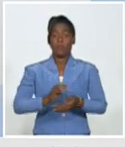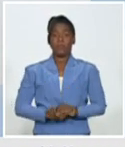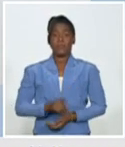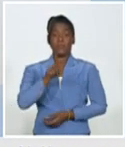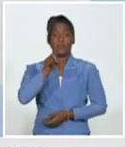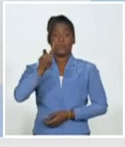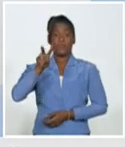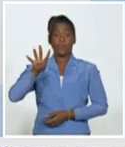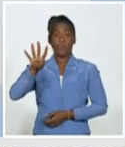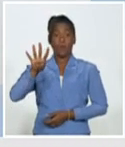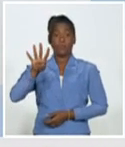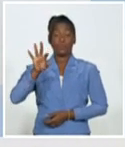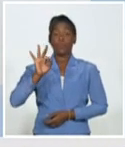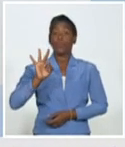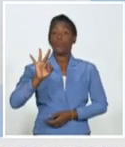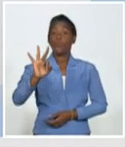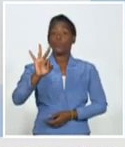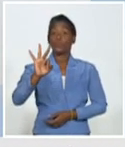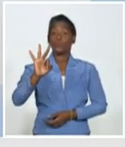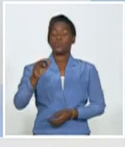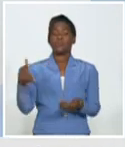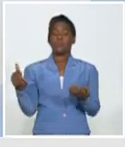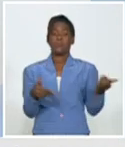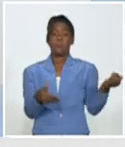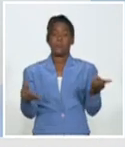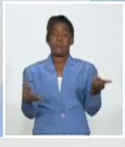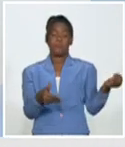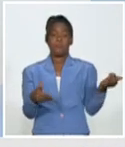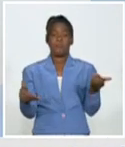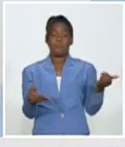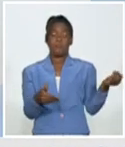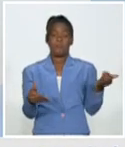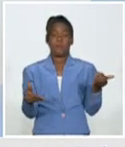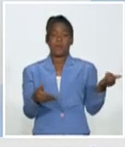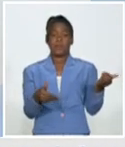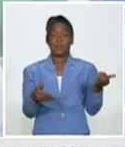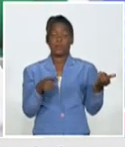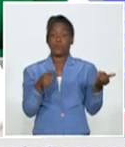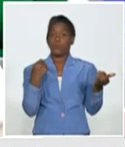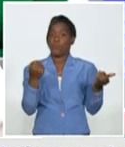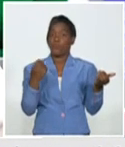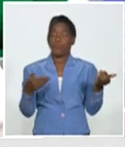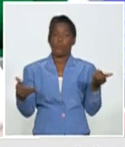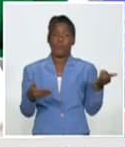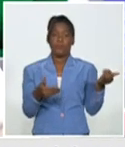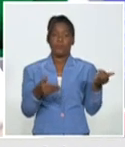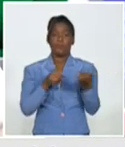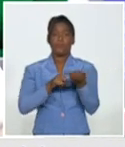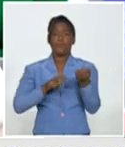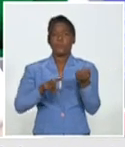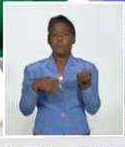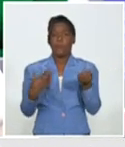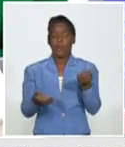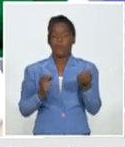124, 8 son lactantes. ¿De qué provincia? De La Habana 6 y de Cienfuegos